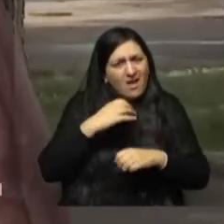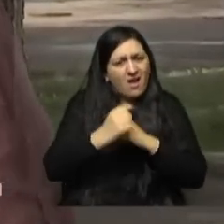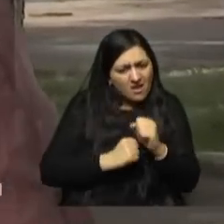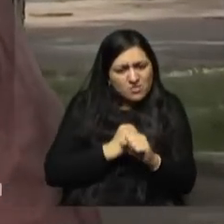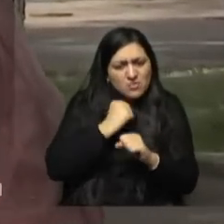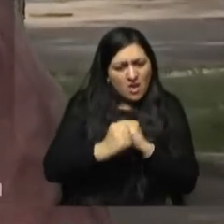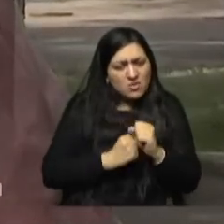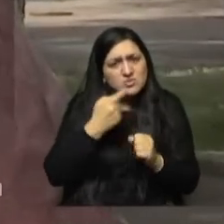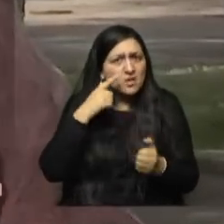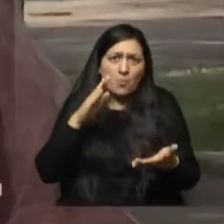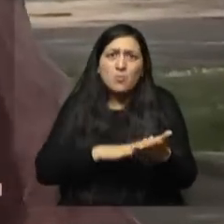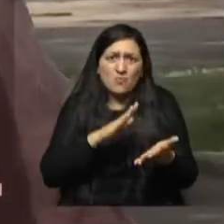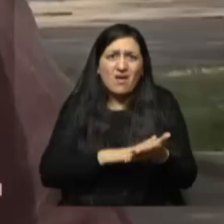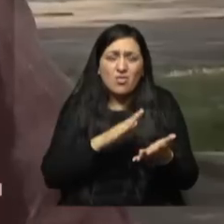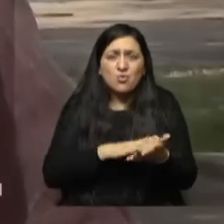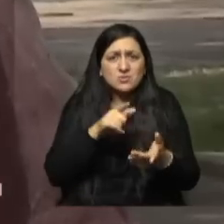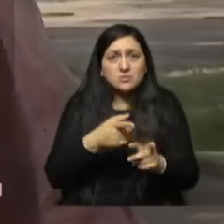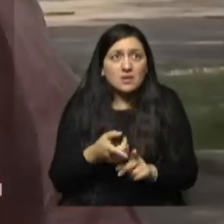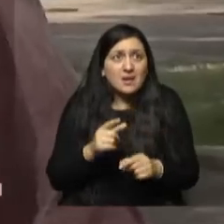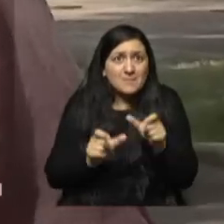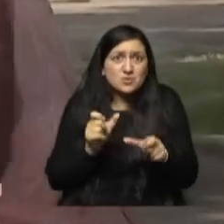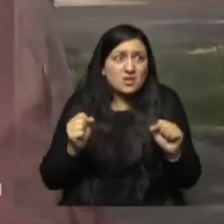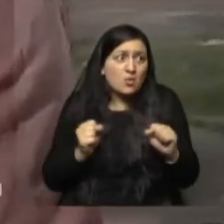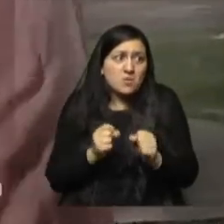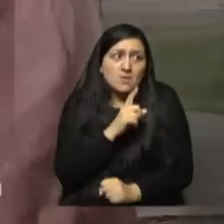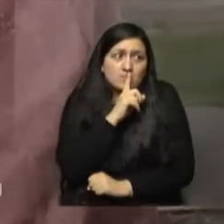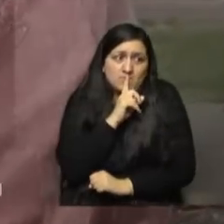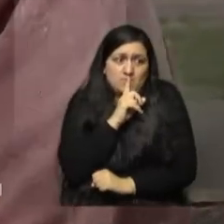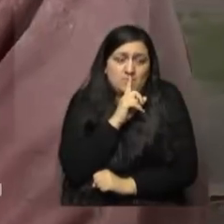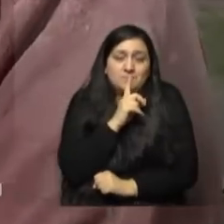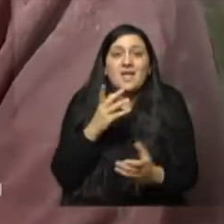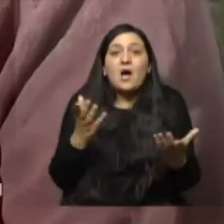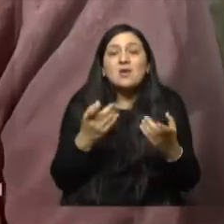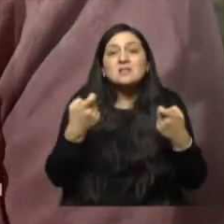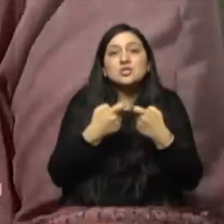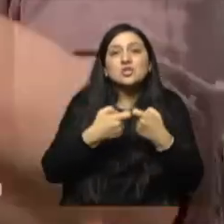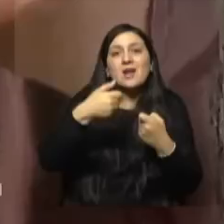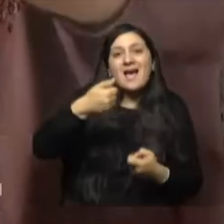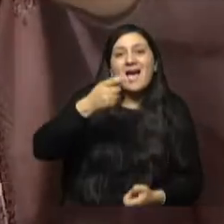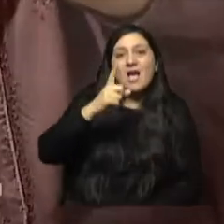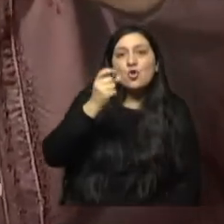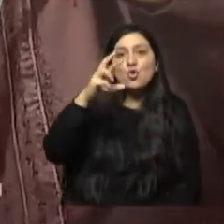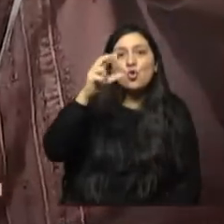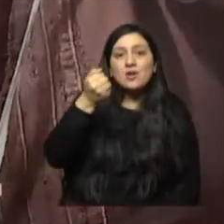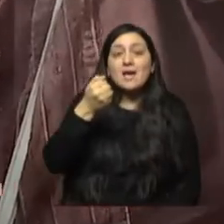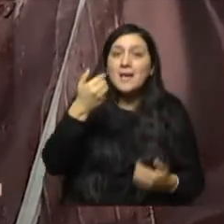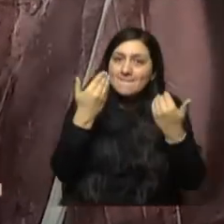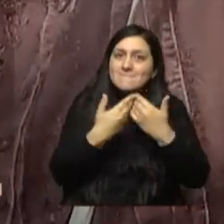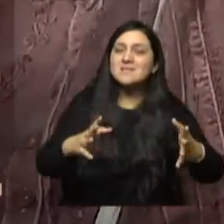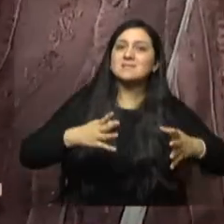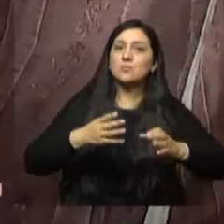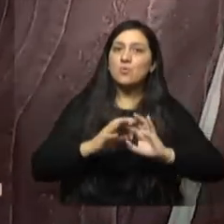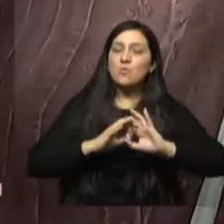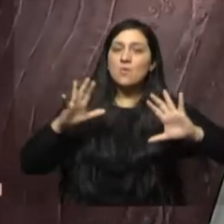está comprobado en la humanidad, también aquí pasó. Y ahora, ¿a partir de cuándo empieza como a desandar